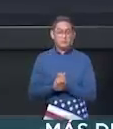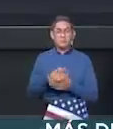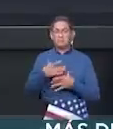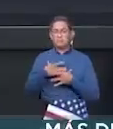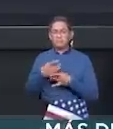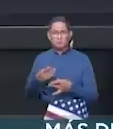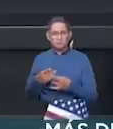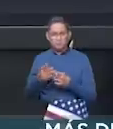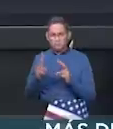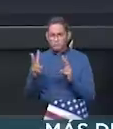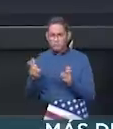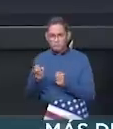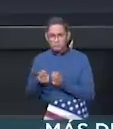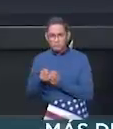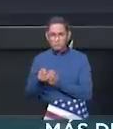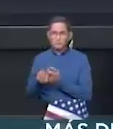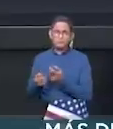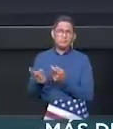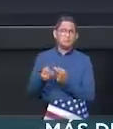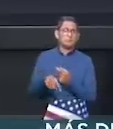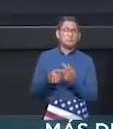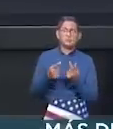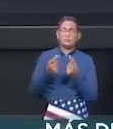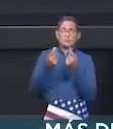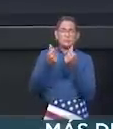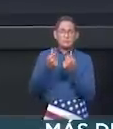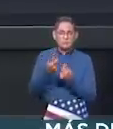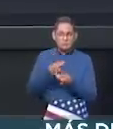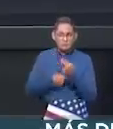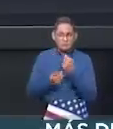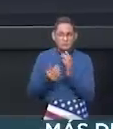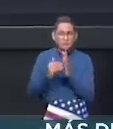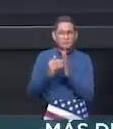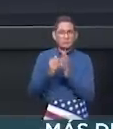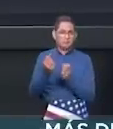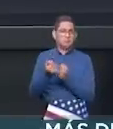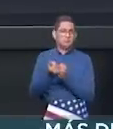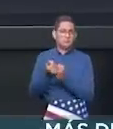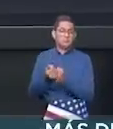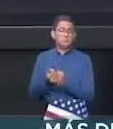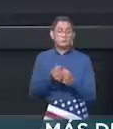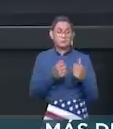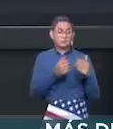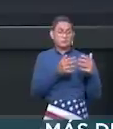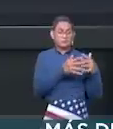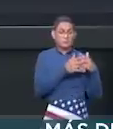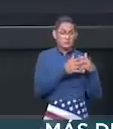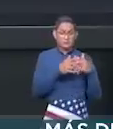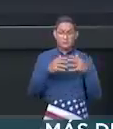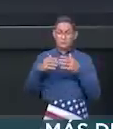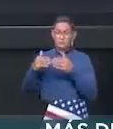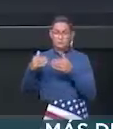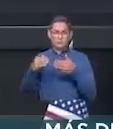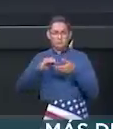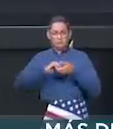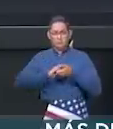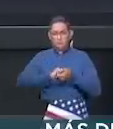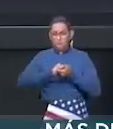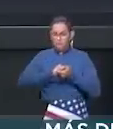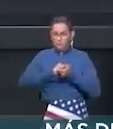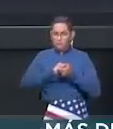sino también en la recuperación económica panamá y eeuu estamos unidos en esta lucha